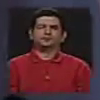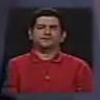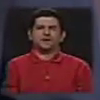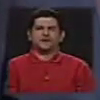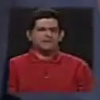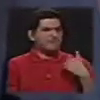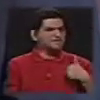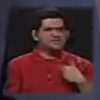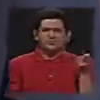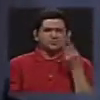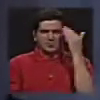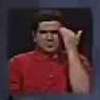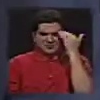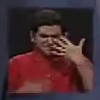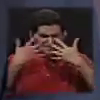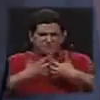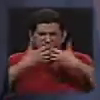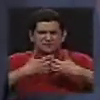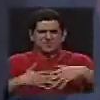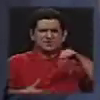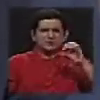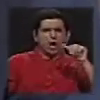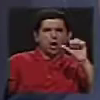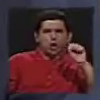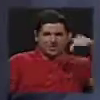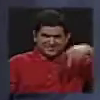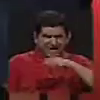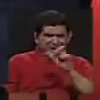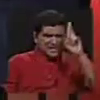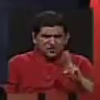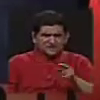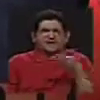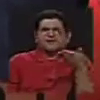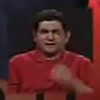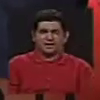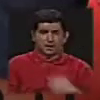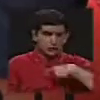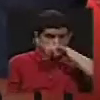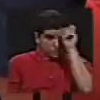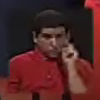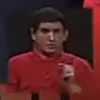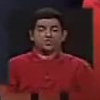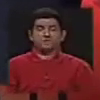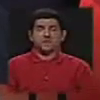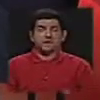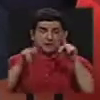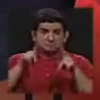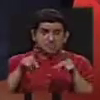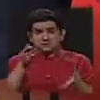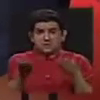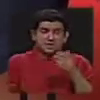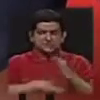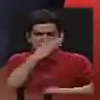Señores, ¿qué conocen ustedes de la empresa OAS en Costa Rica? Se los pregunto porque cuando cualquiera va a hacer cualquier